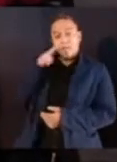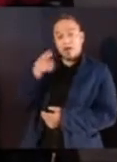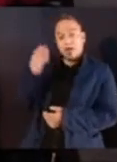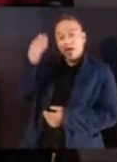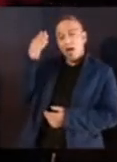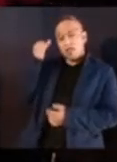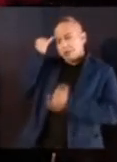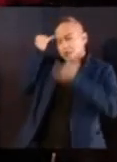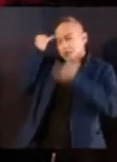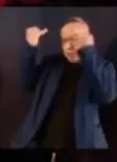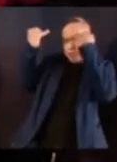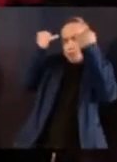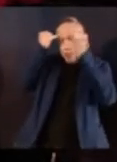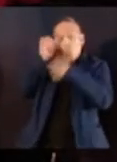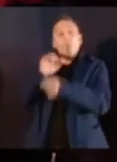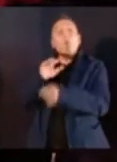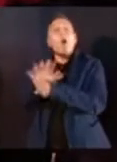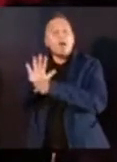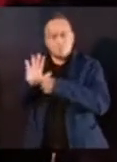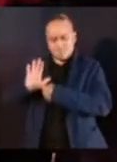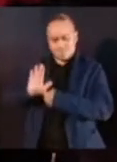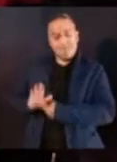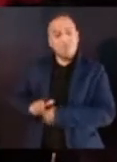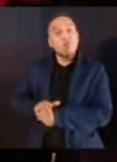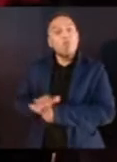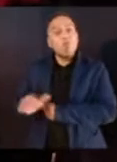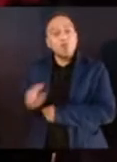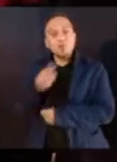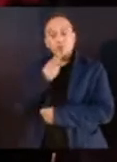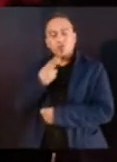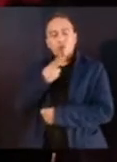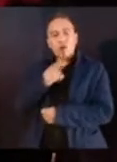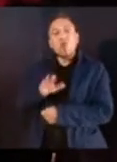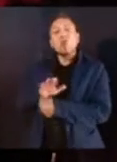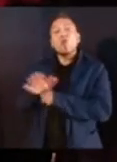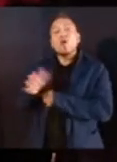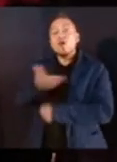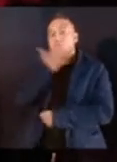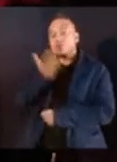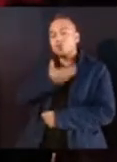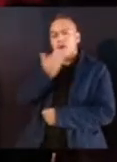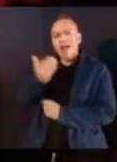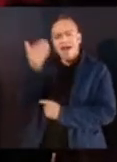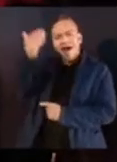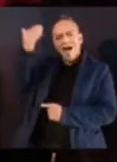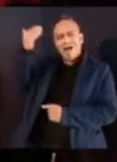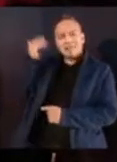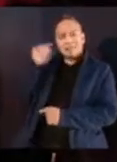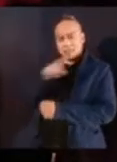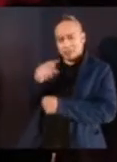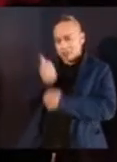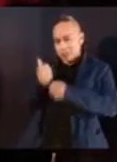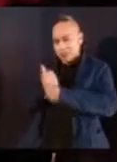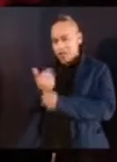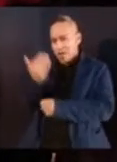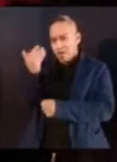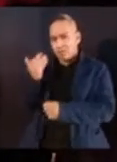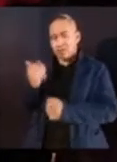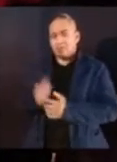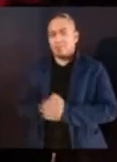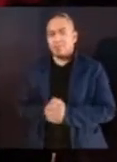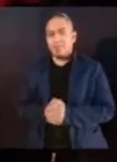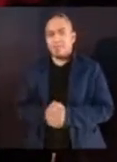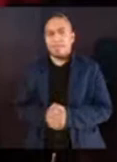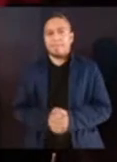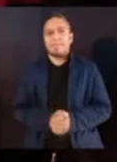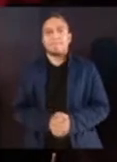boga en ese momento, en todo el principio del siglo XX, no se apreciaba